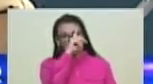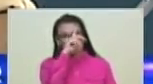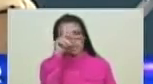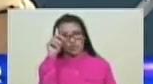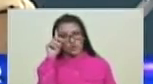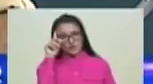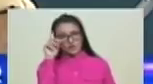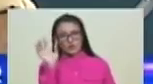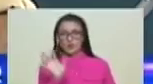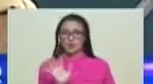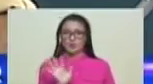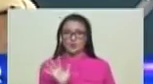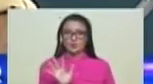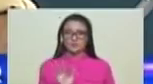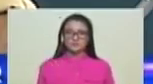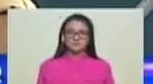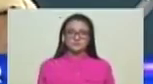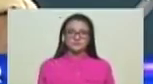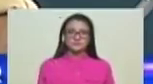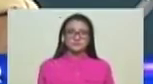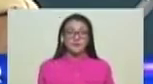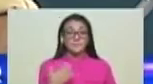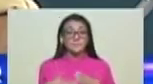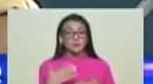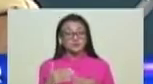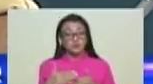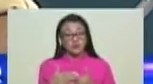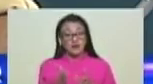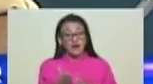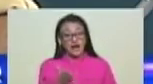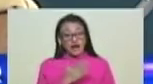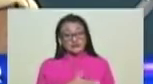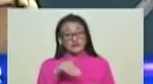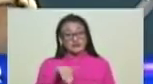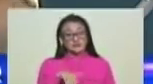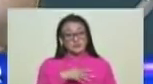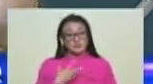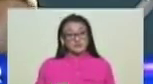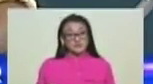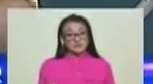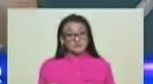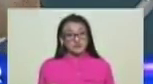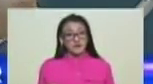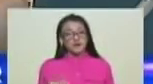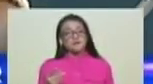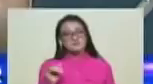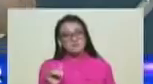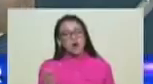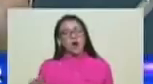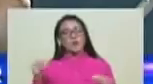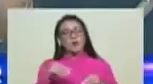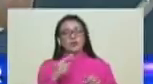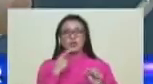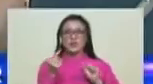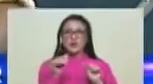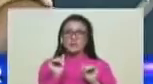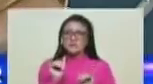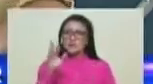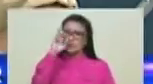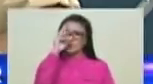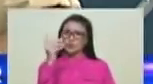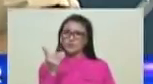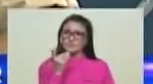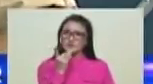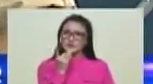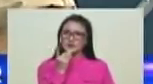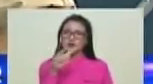No. Ese proceso de adelanto de las elecciones presidenciales fue un acuerdo del diálogo de República Dominicana